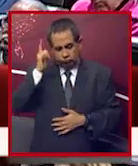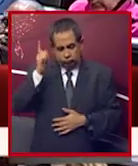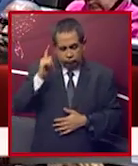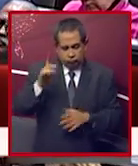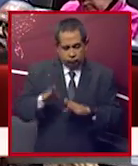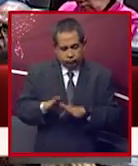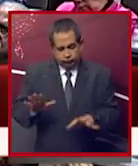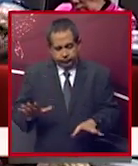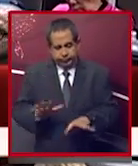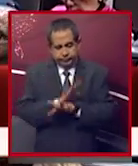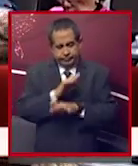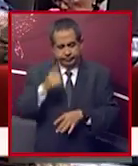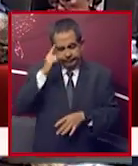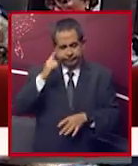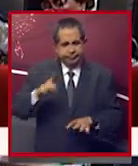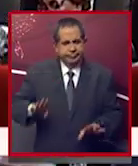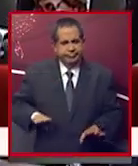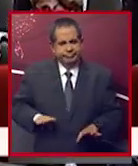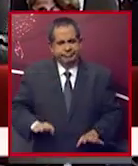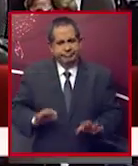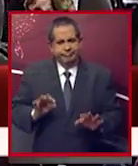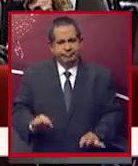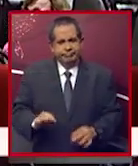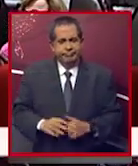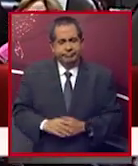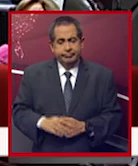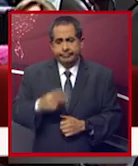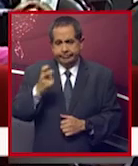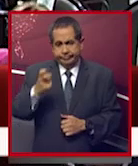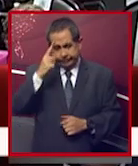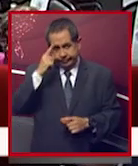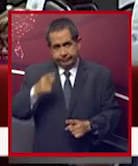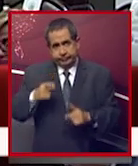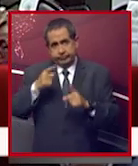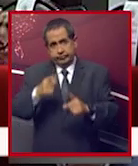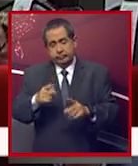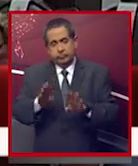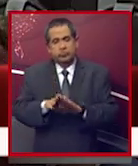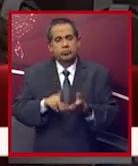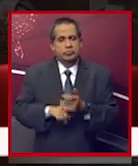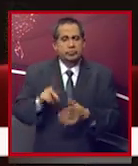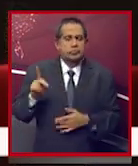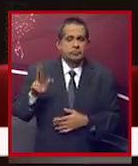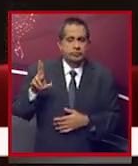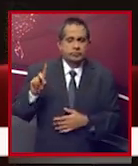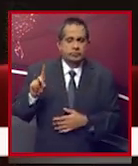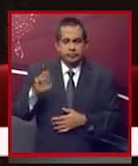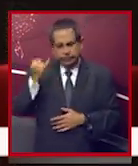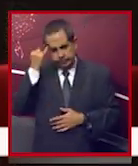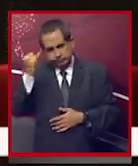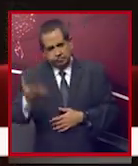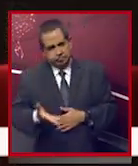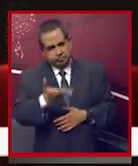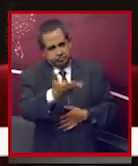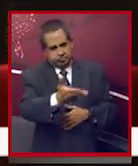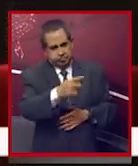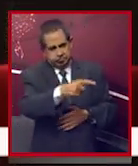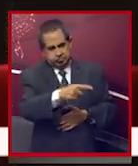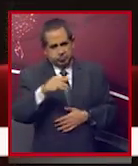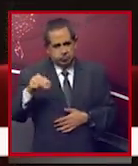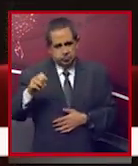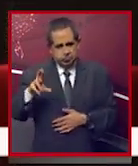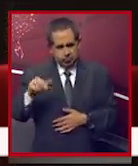gran cambio para su bienestar. Para este propósito, el PRD le propone a la bancada de